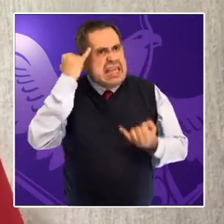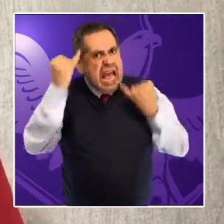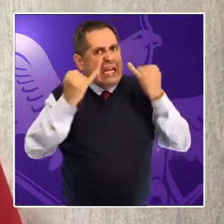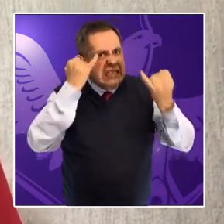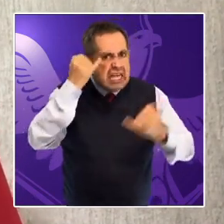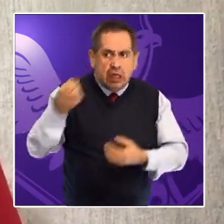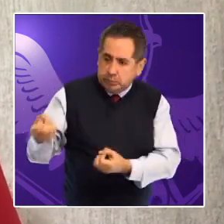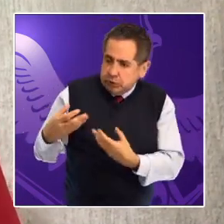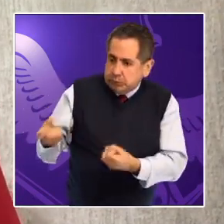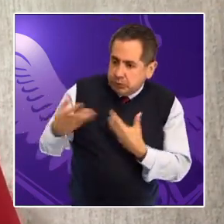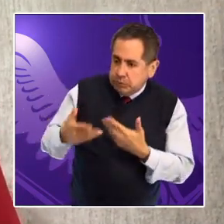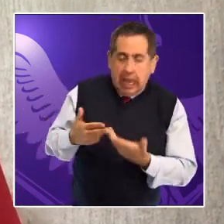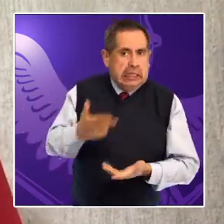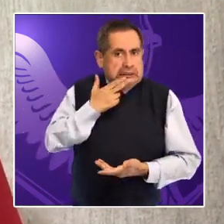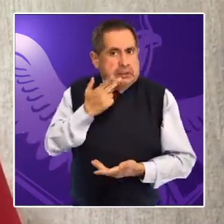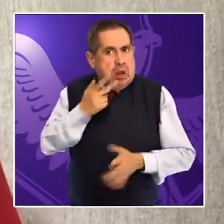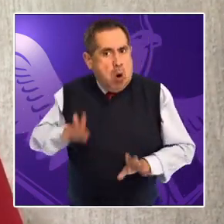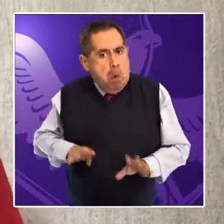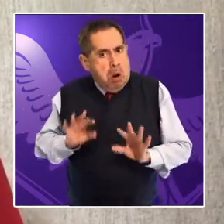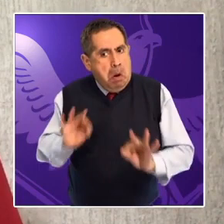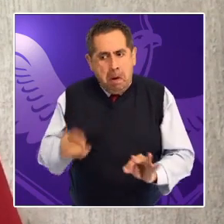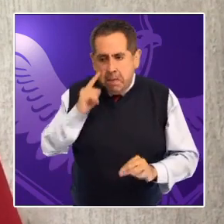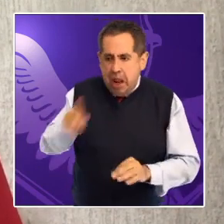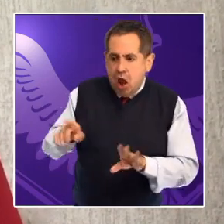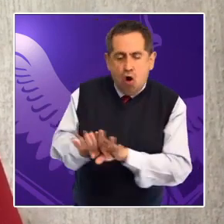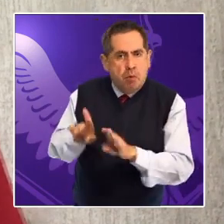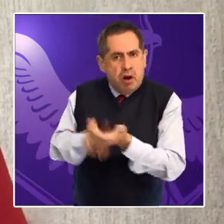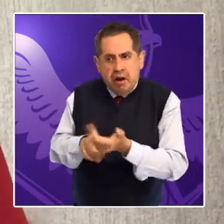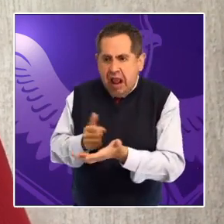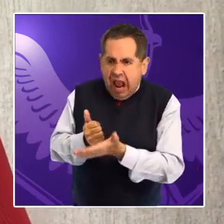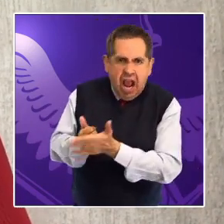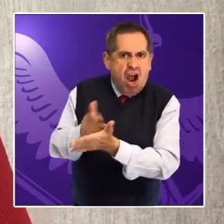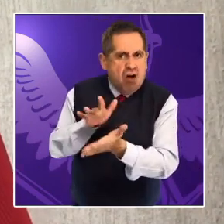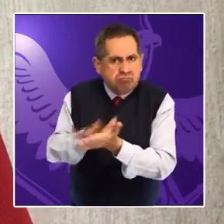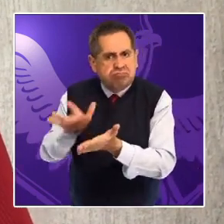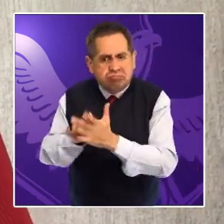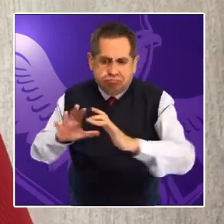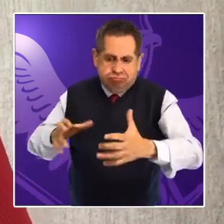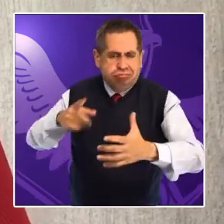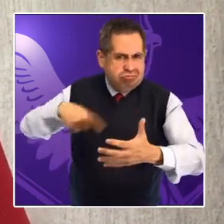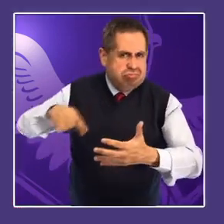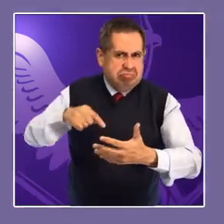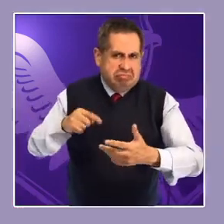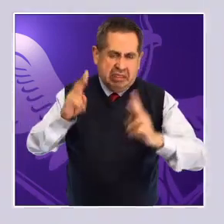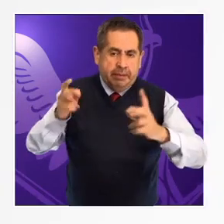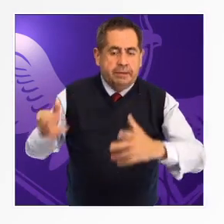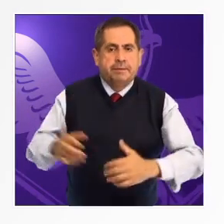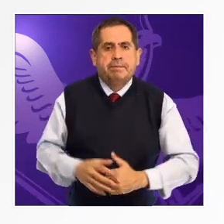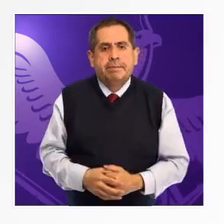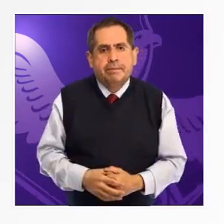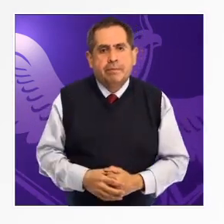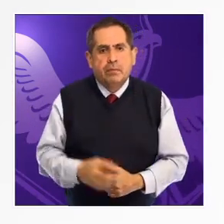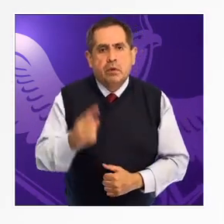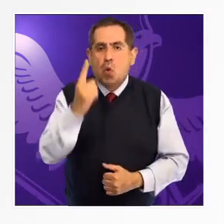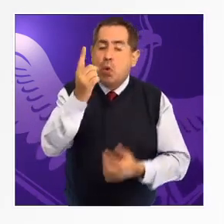lo mejor mucho más factibles y fáciles de cómo pueden solucionarse todos estos temas.